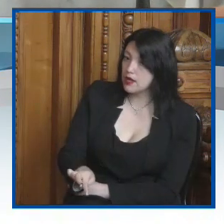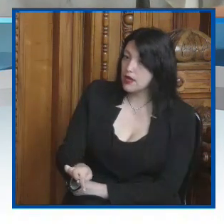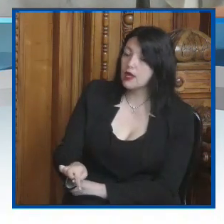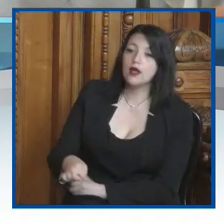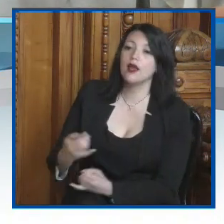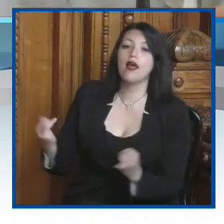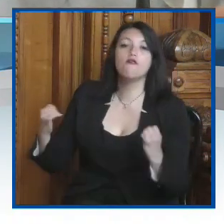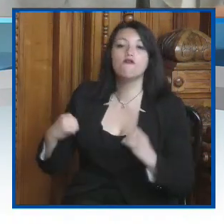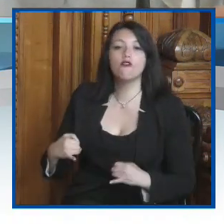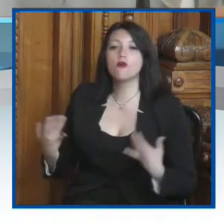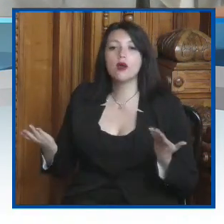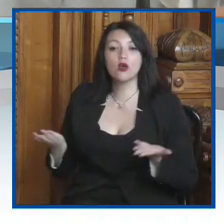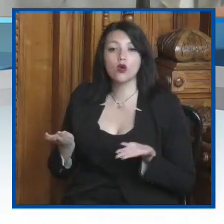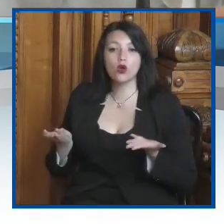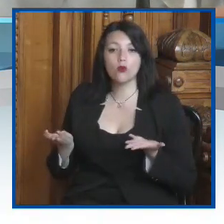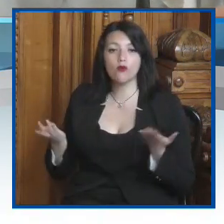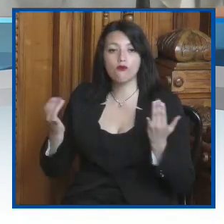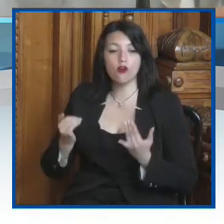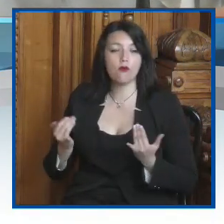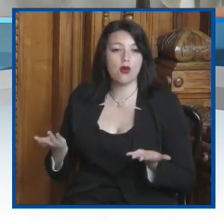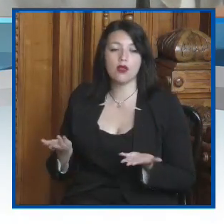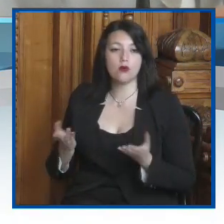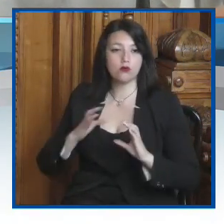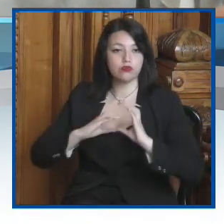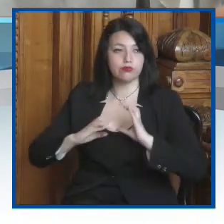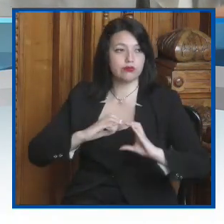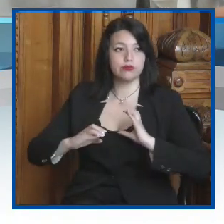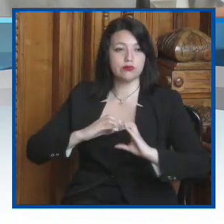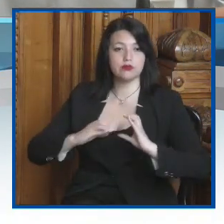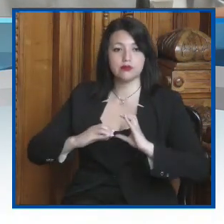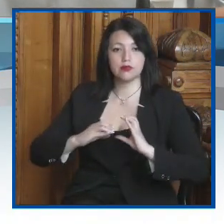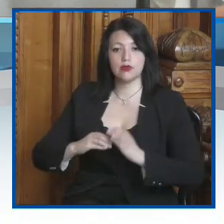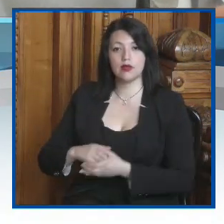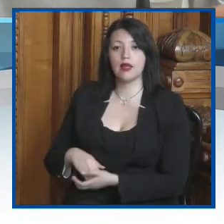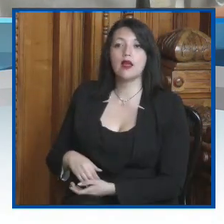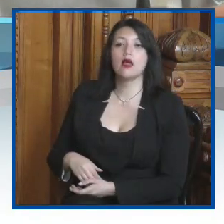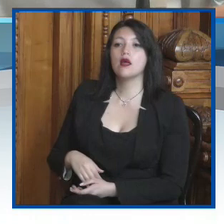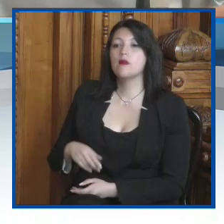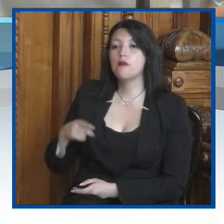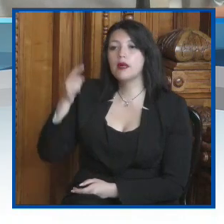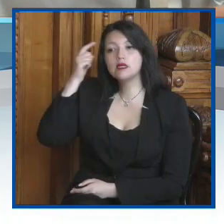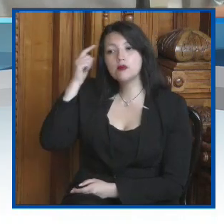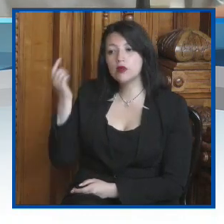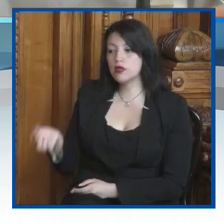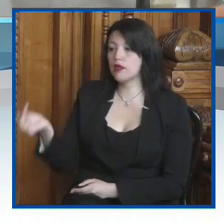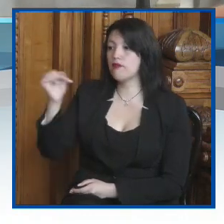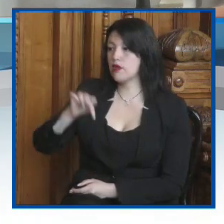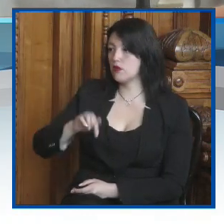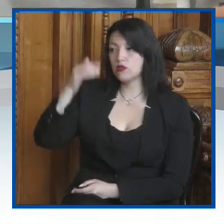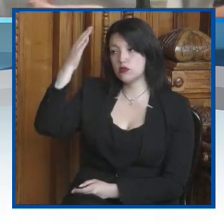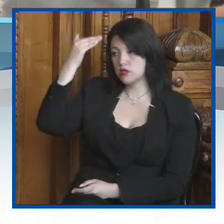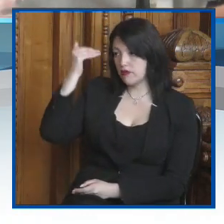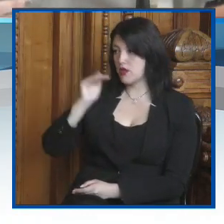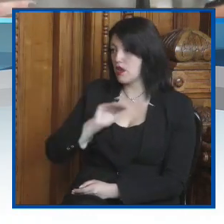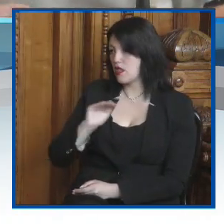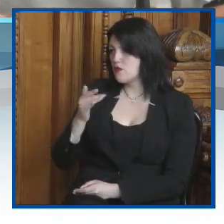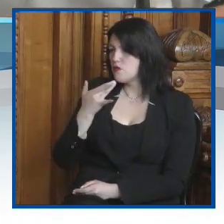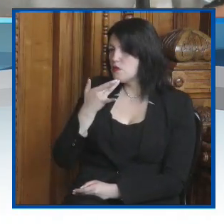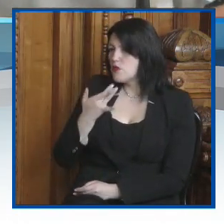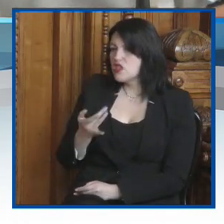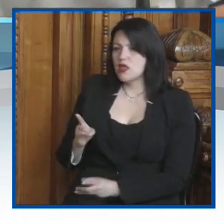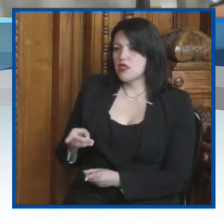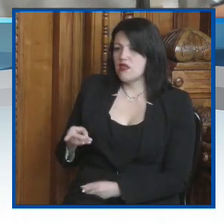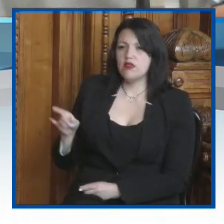dar cosas supuestas. Pensemos que el que viene no sabe nada. Que el que viene no tiene por qué saber